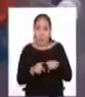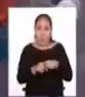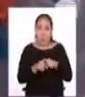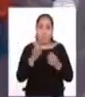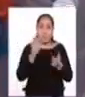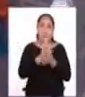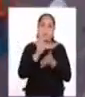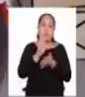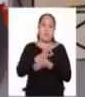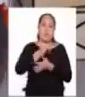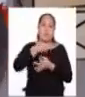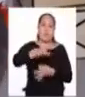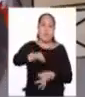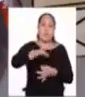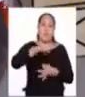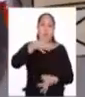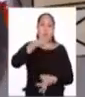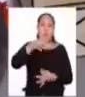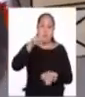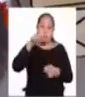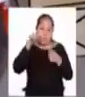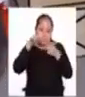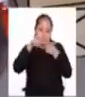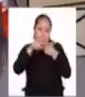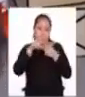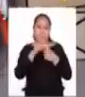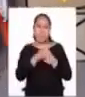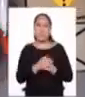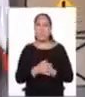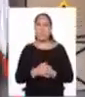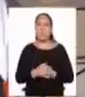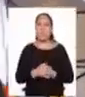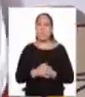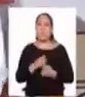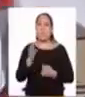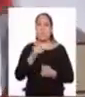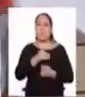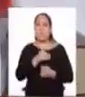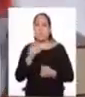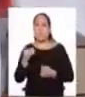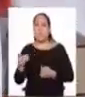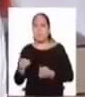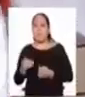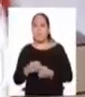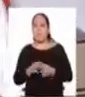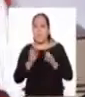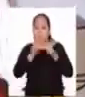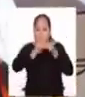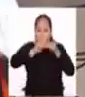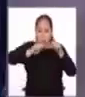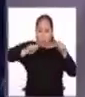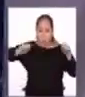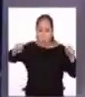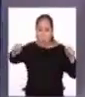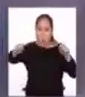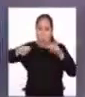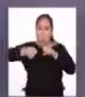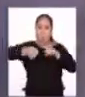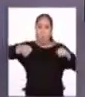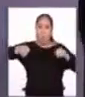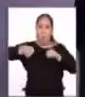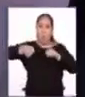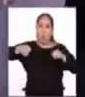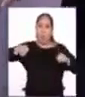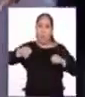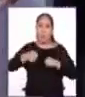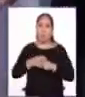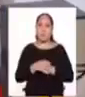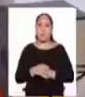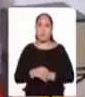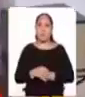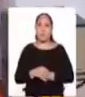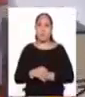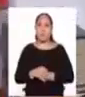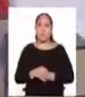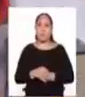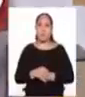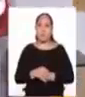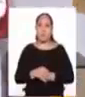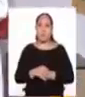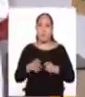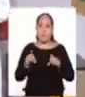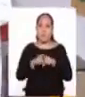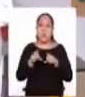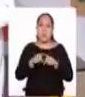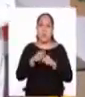papel de plástico. Ah, a ver. Al lado encontrarás una cuerda. Una cuerda. Así es.